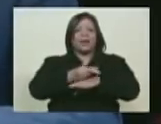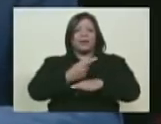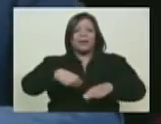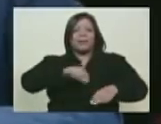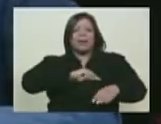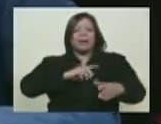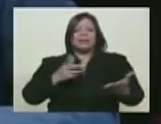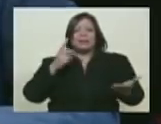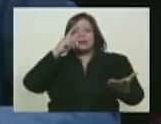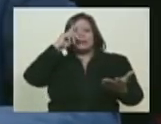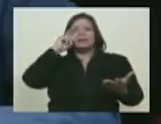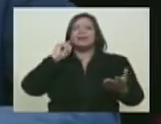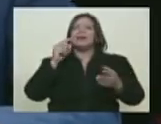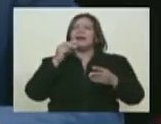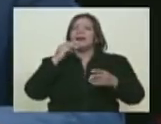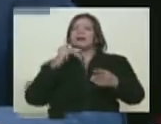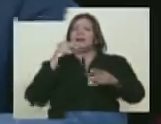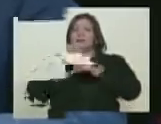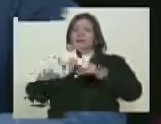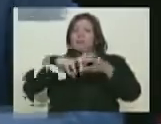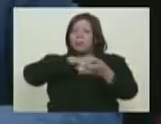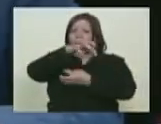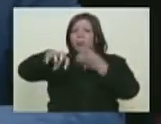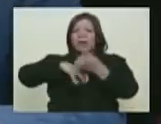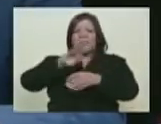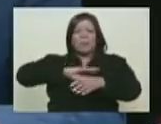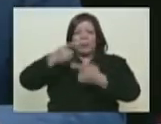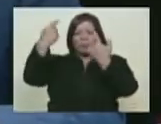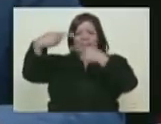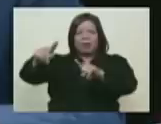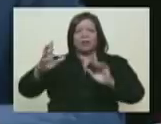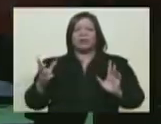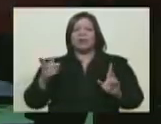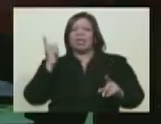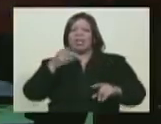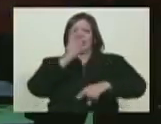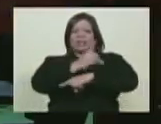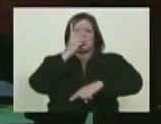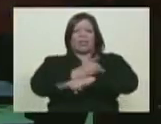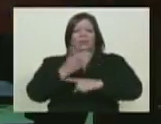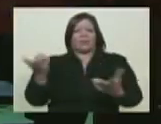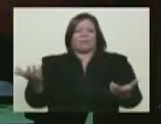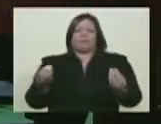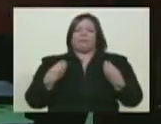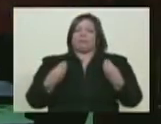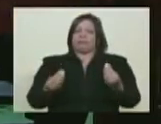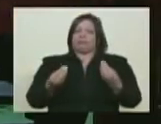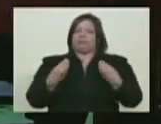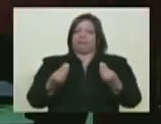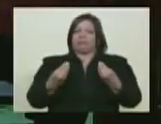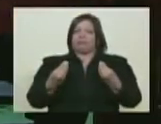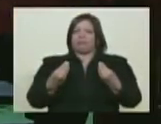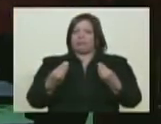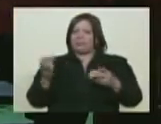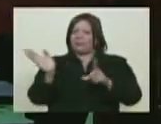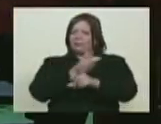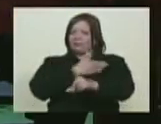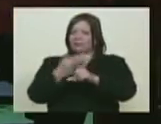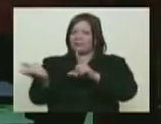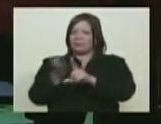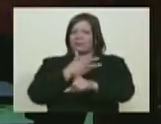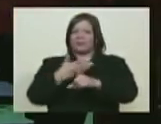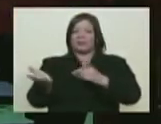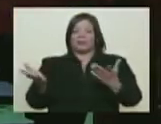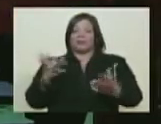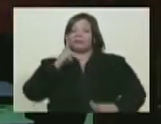Ignacio, preocupado por nosotros, pero y denunciando dictaduras aquí, aplicaron a sangre y fuego una represión digna atroz, ¿no?, del